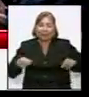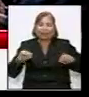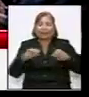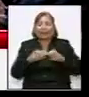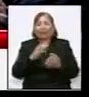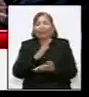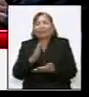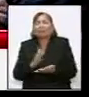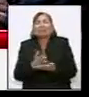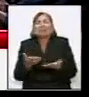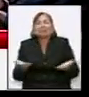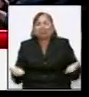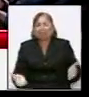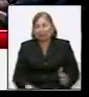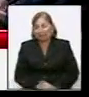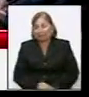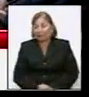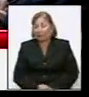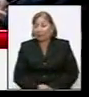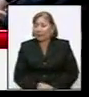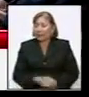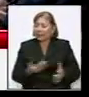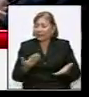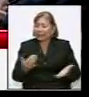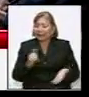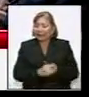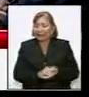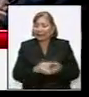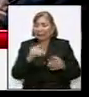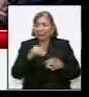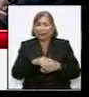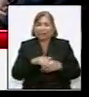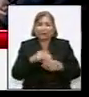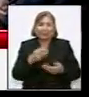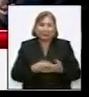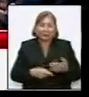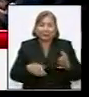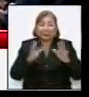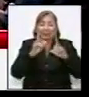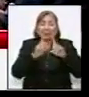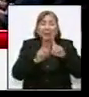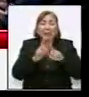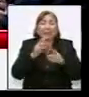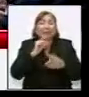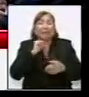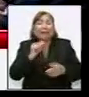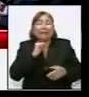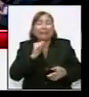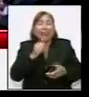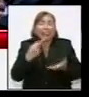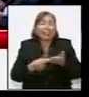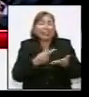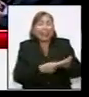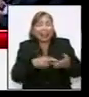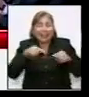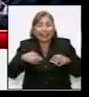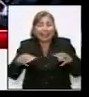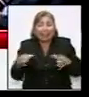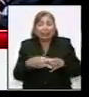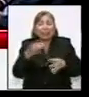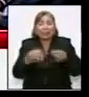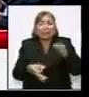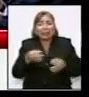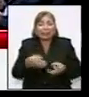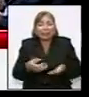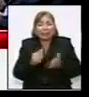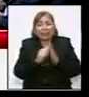problema no ha sido por favor y demos a voto quedan 11 proyectos todavía por discutir atrás la condición de justicia